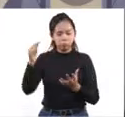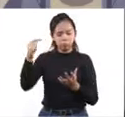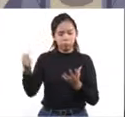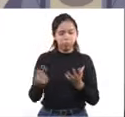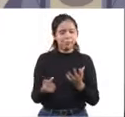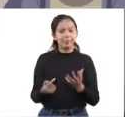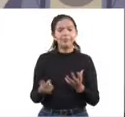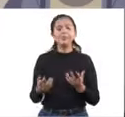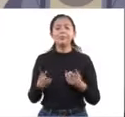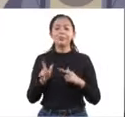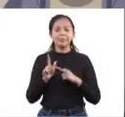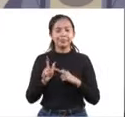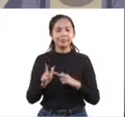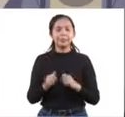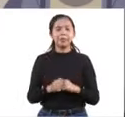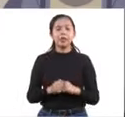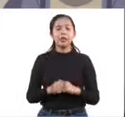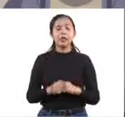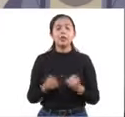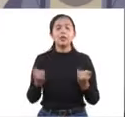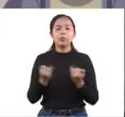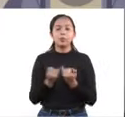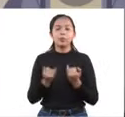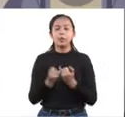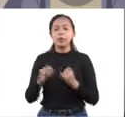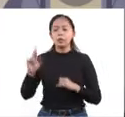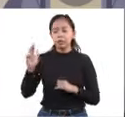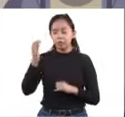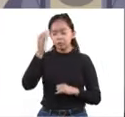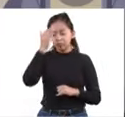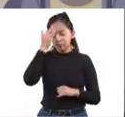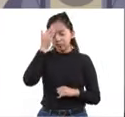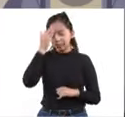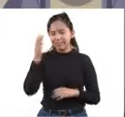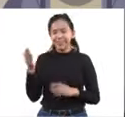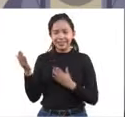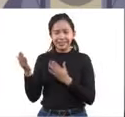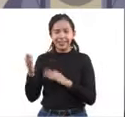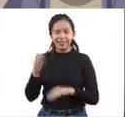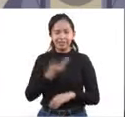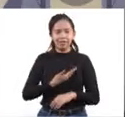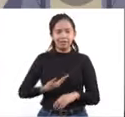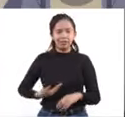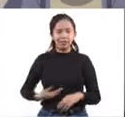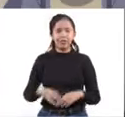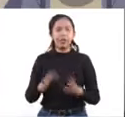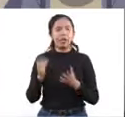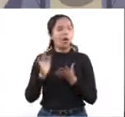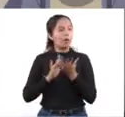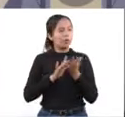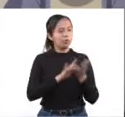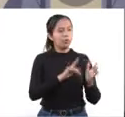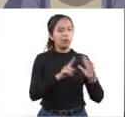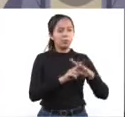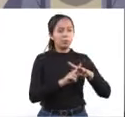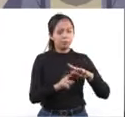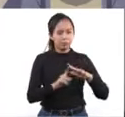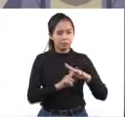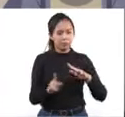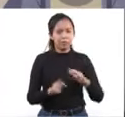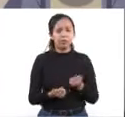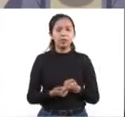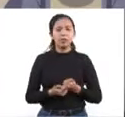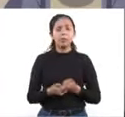reconocemos en el presidente este invaluable reconocimiento que ha hecho a las y los migrantes, a nuestros paisanos, héroes y